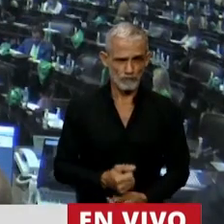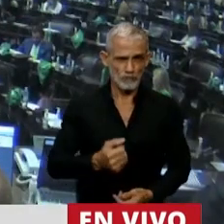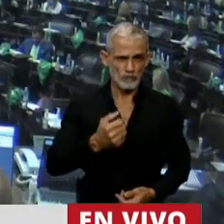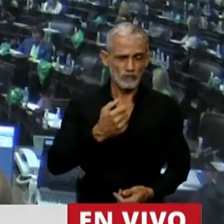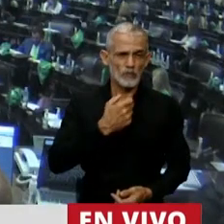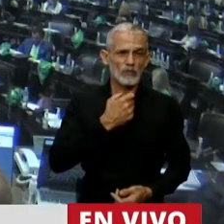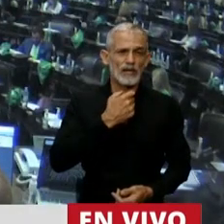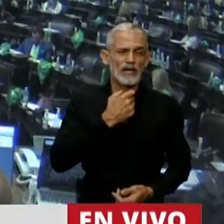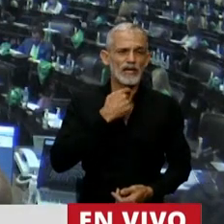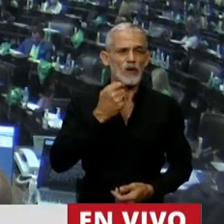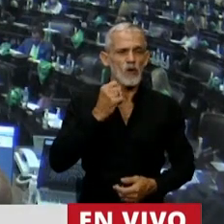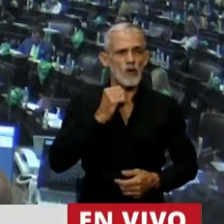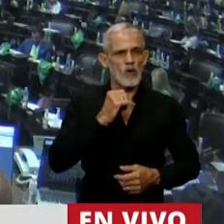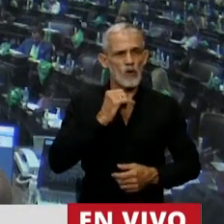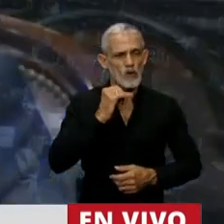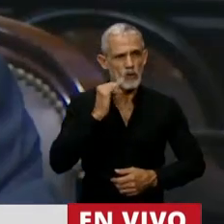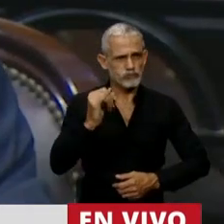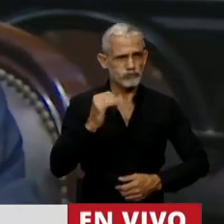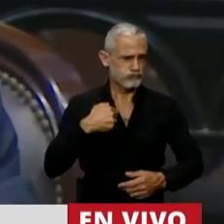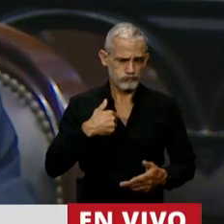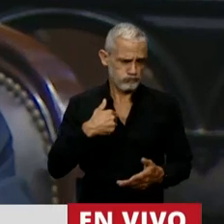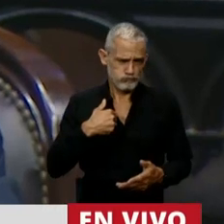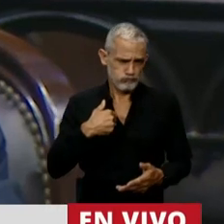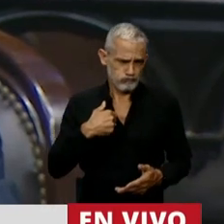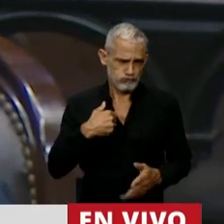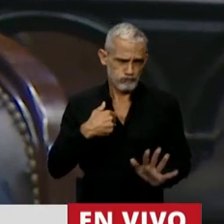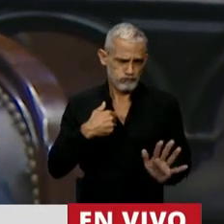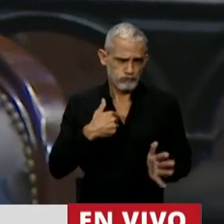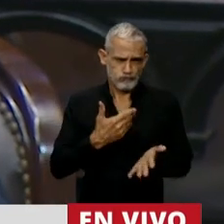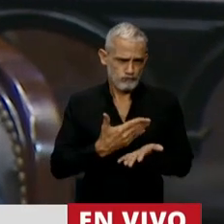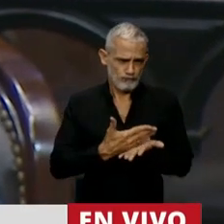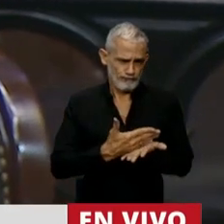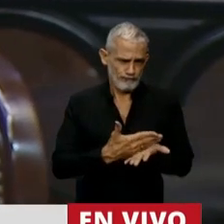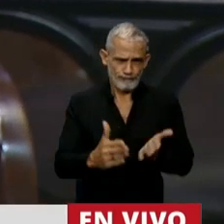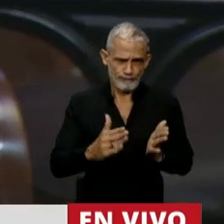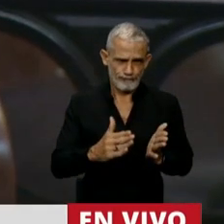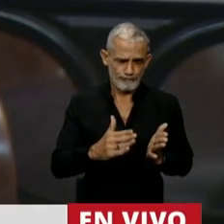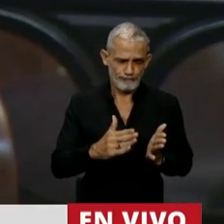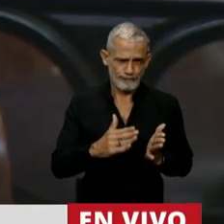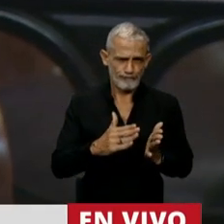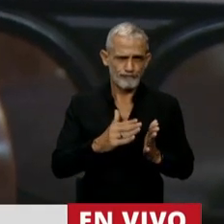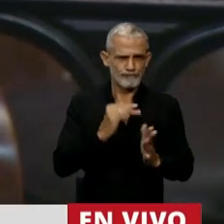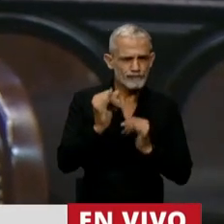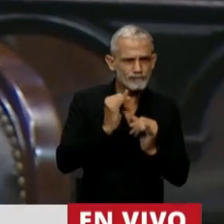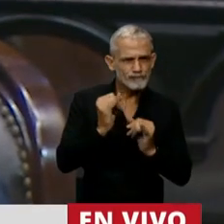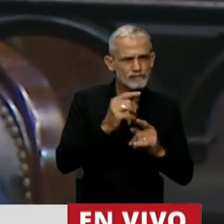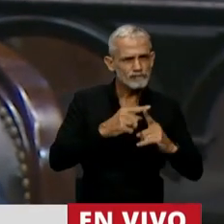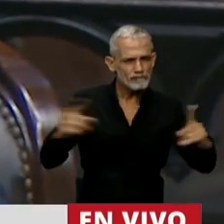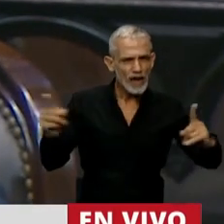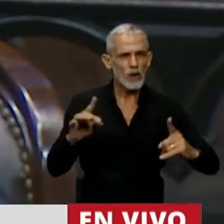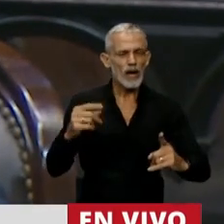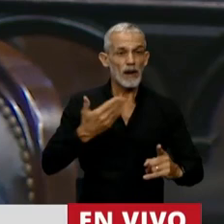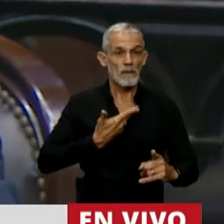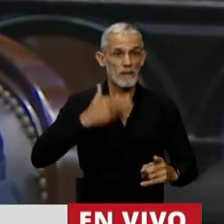quiero manifestar mi rechazo a quienes esgrimen como argumento que